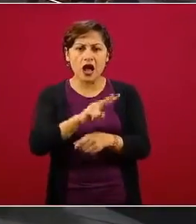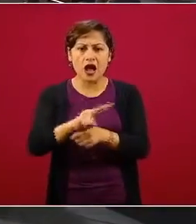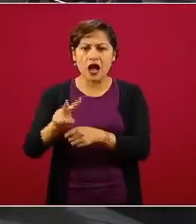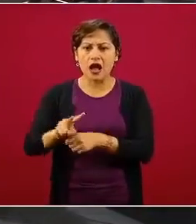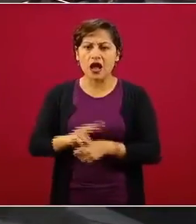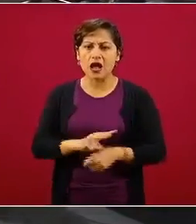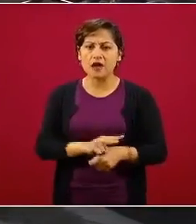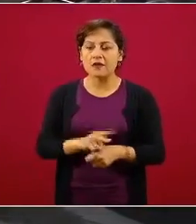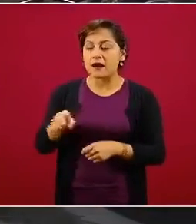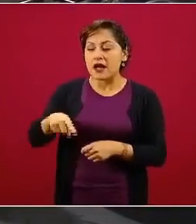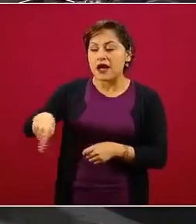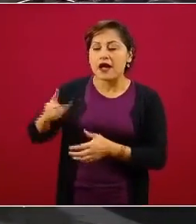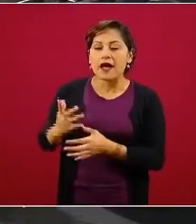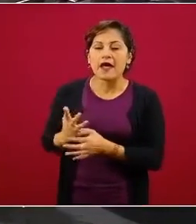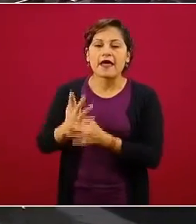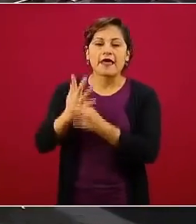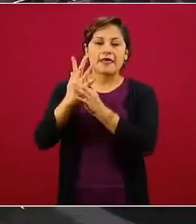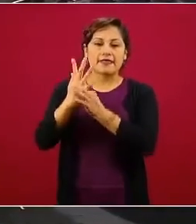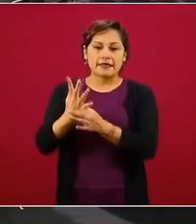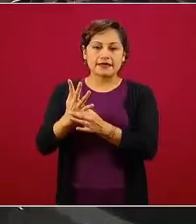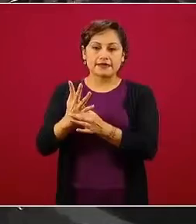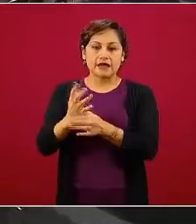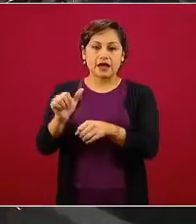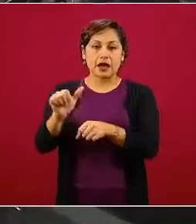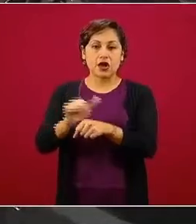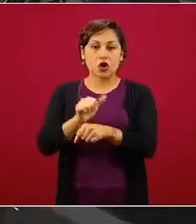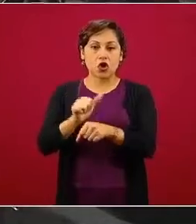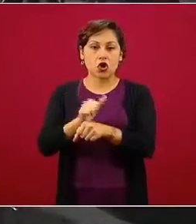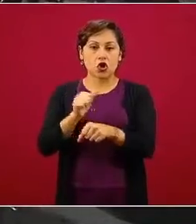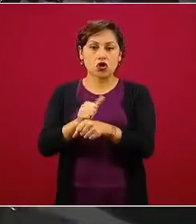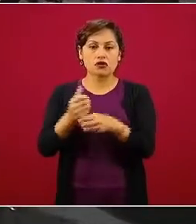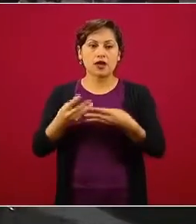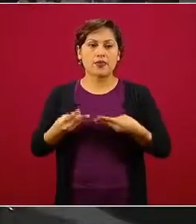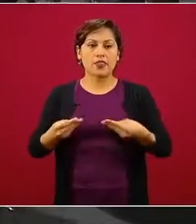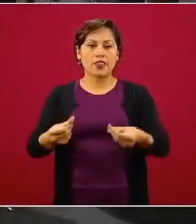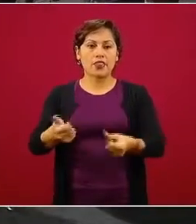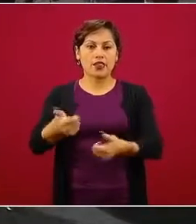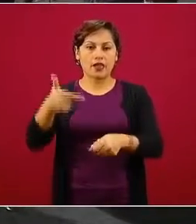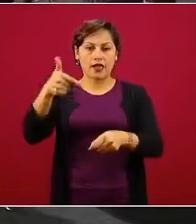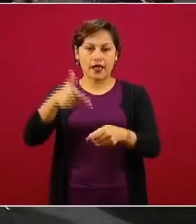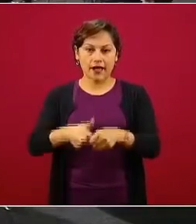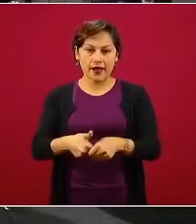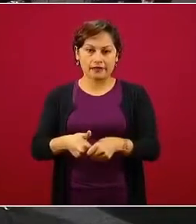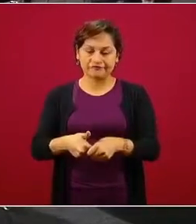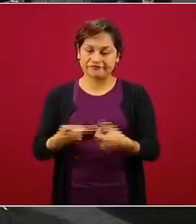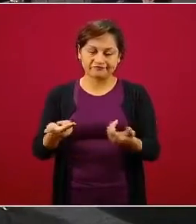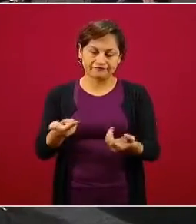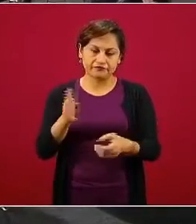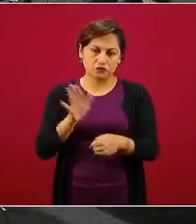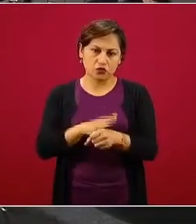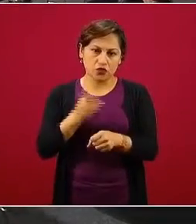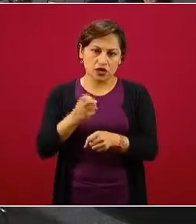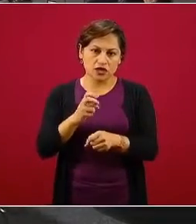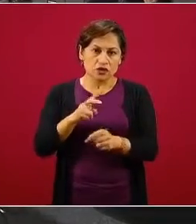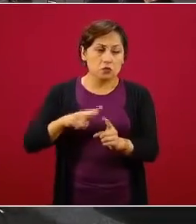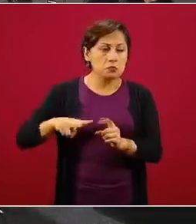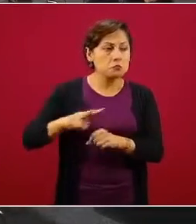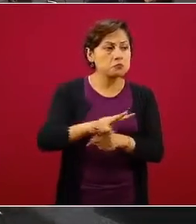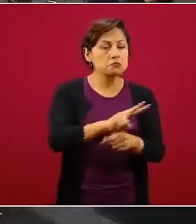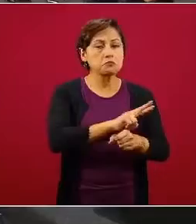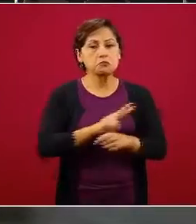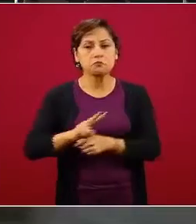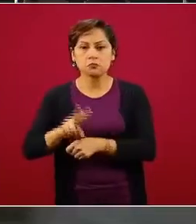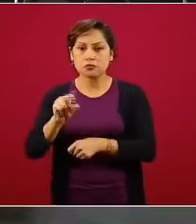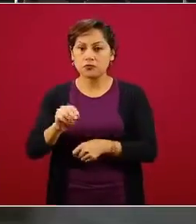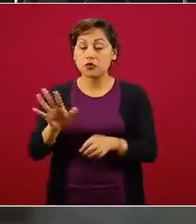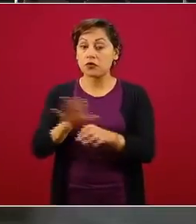gastar combustible, cosa que a mí me parece aberrante, porque sé también que el Centro de Control Marino de Campeche, que